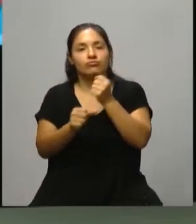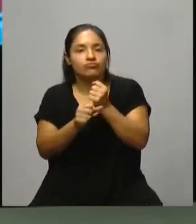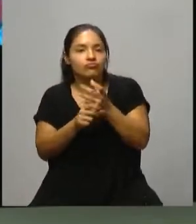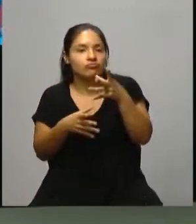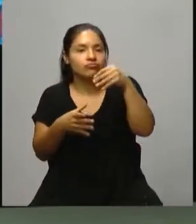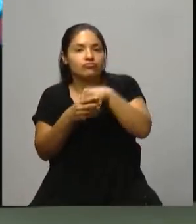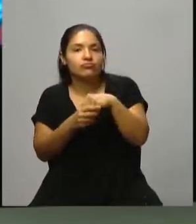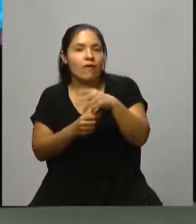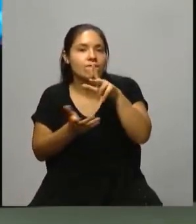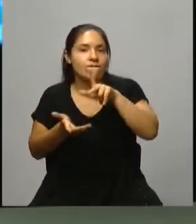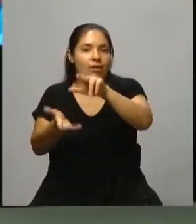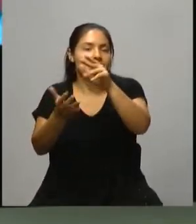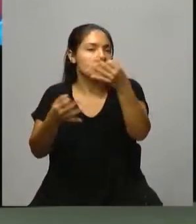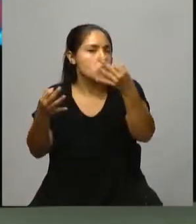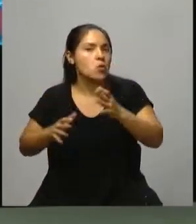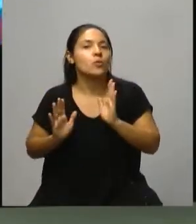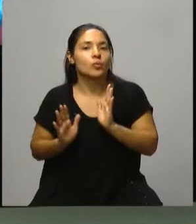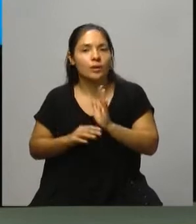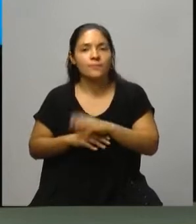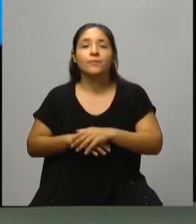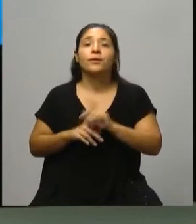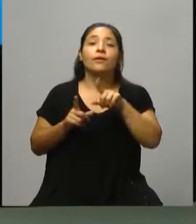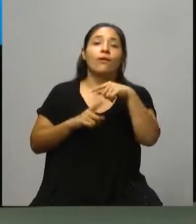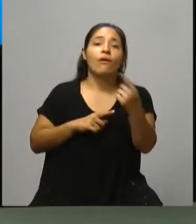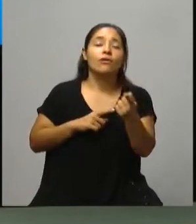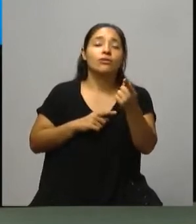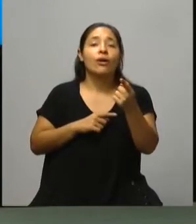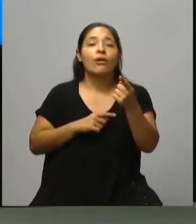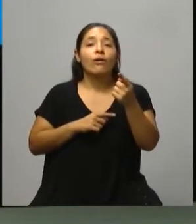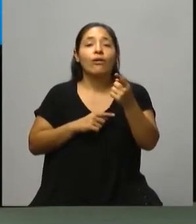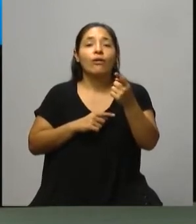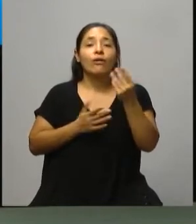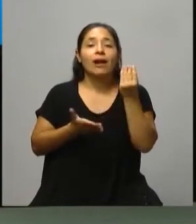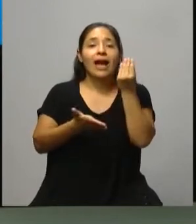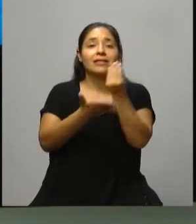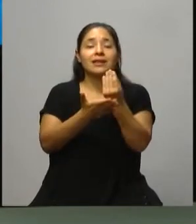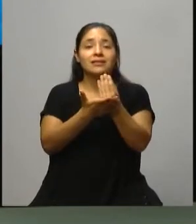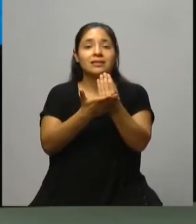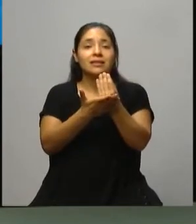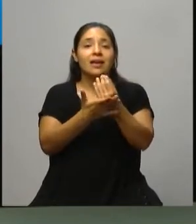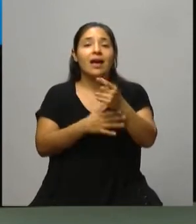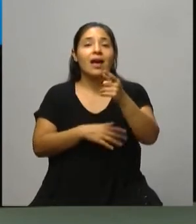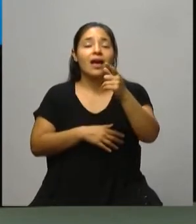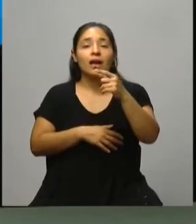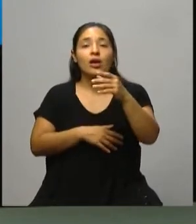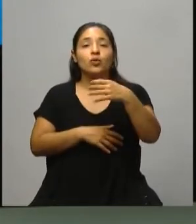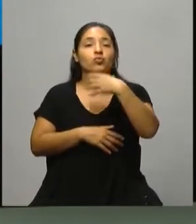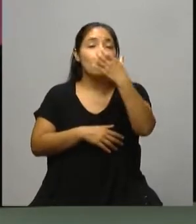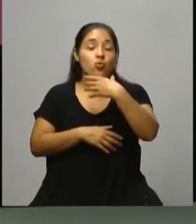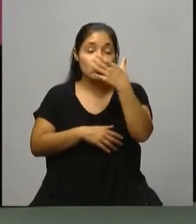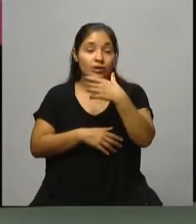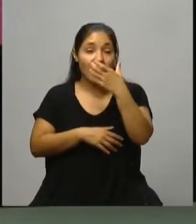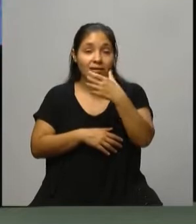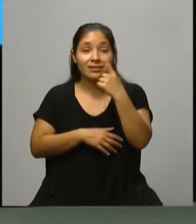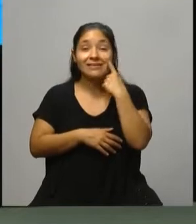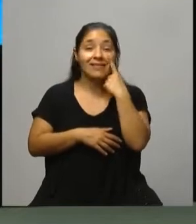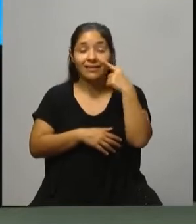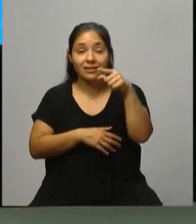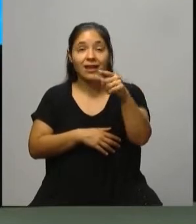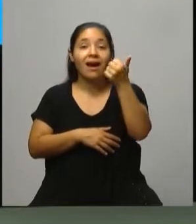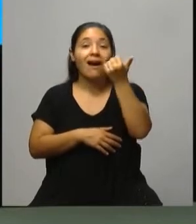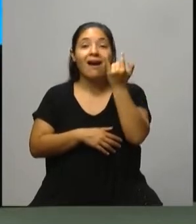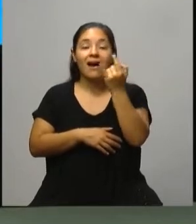Iglesias? Yo creería que de los que no son tan cercanos a Alfredo Cornejo como los que te mencioné,